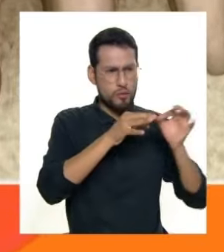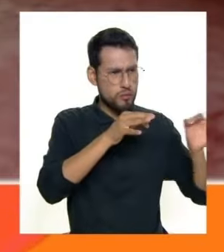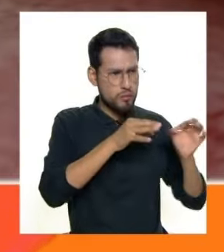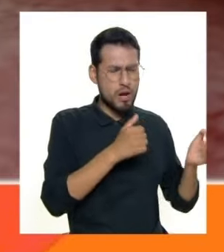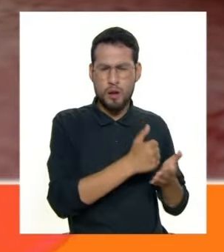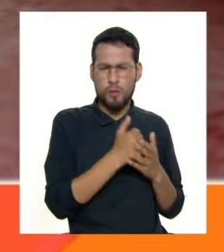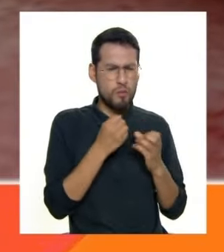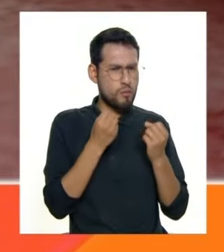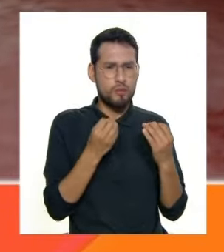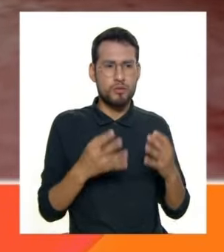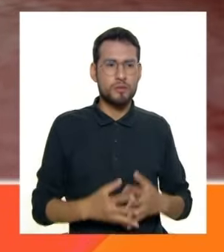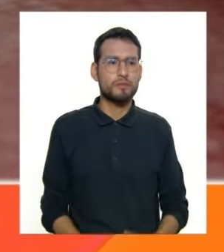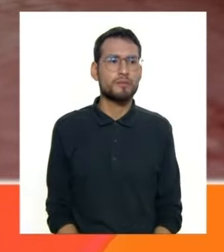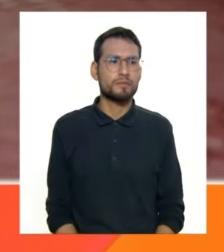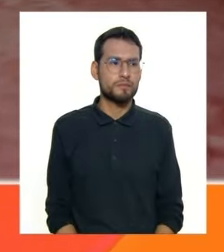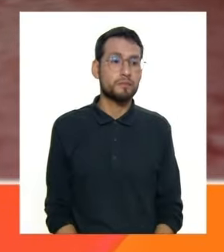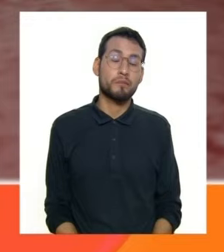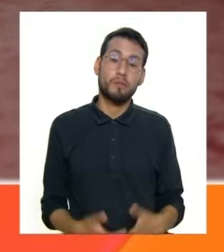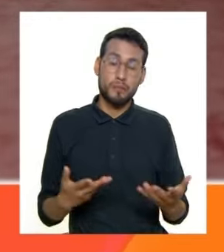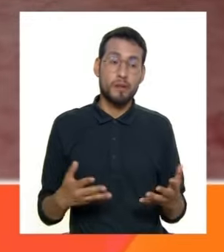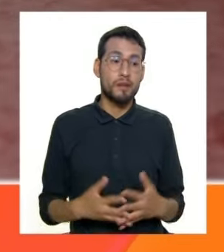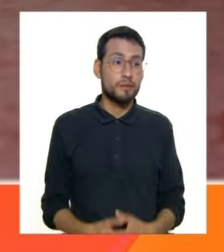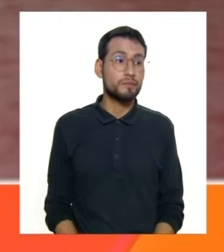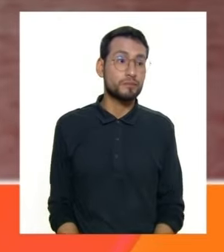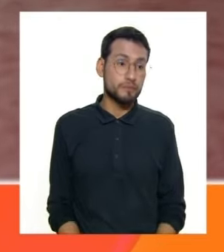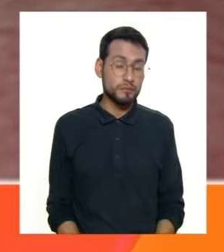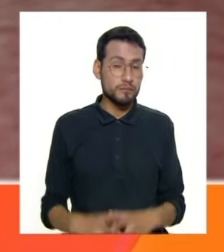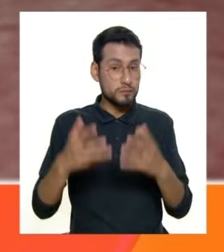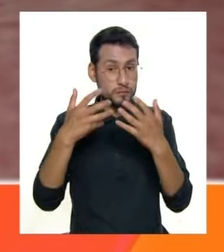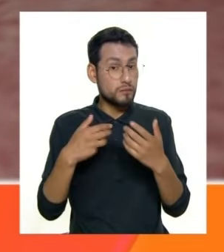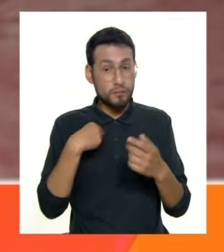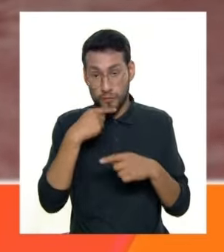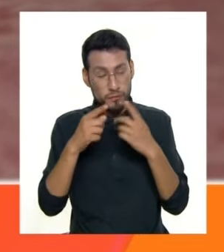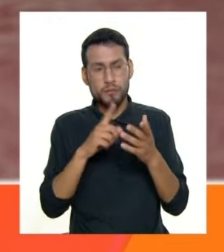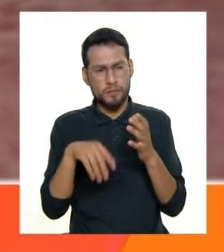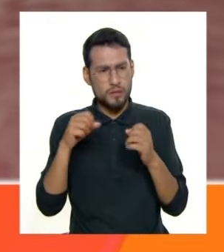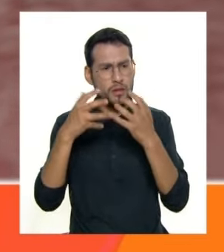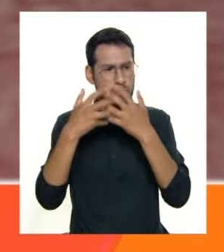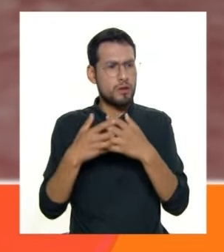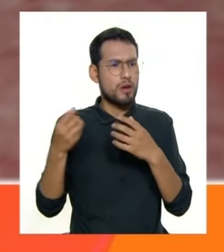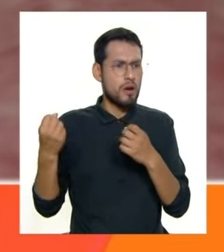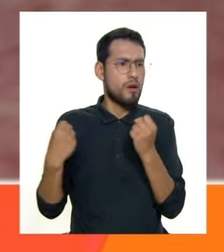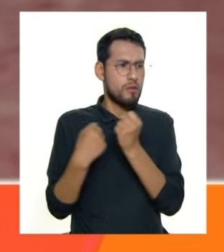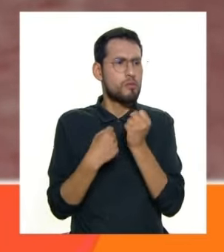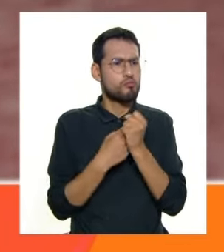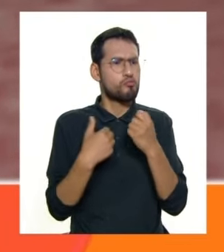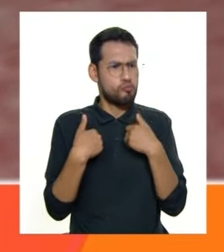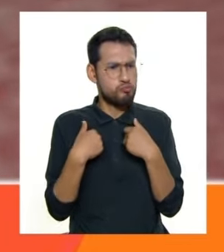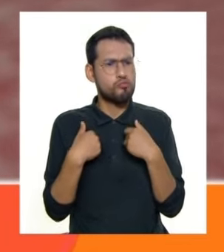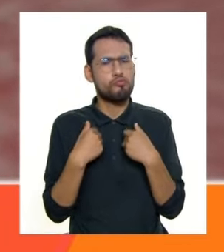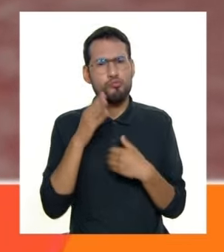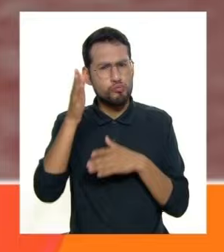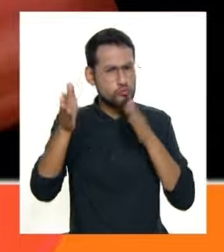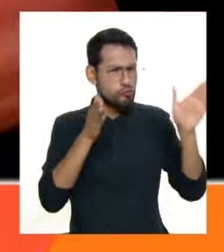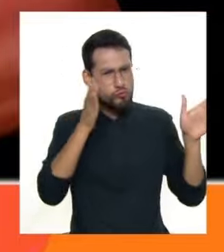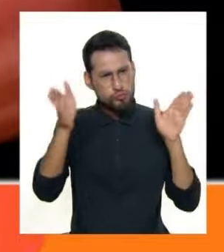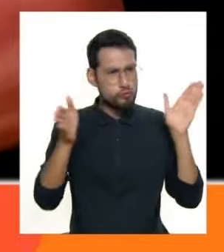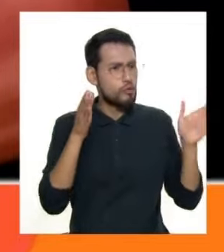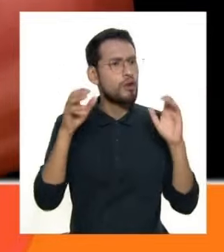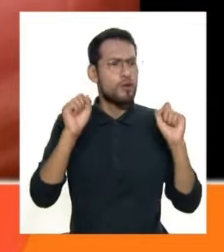ayudan bastante. No voy a decir que empresas, pero sí nos apoyan en nosotros ir a diversos pueblos